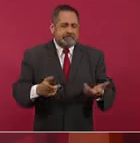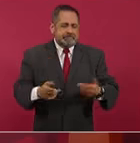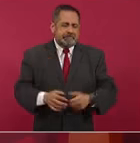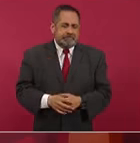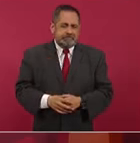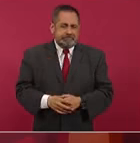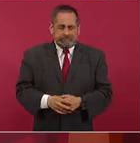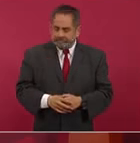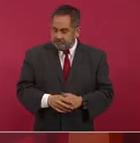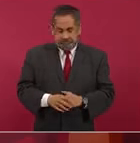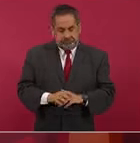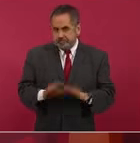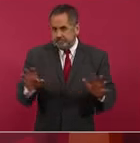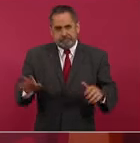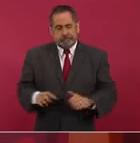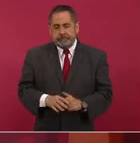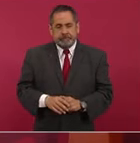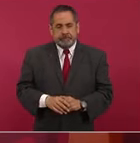No.